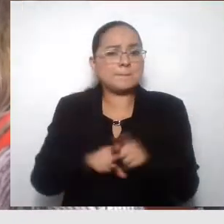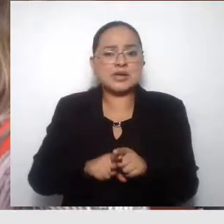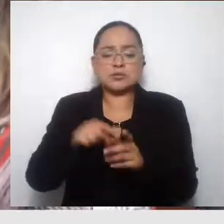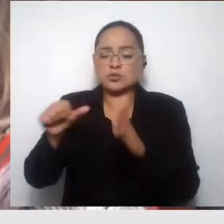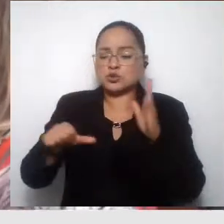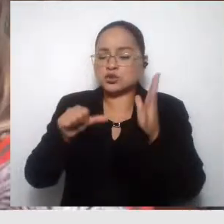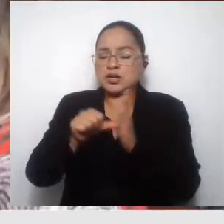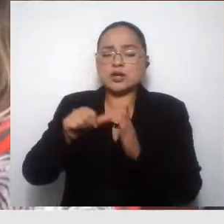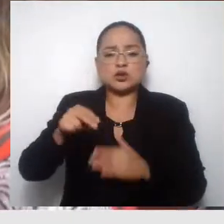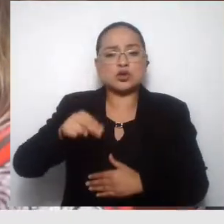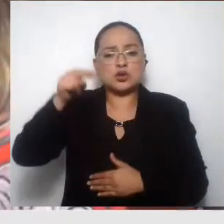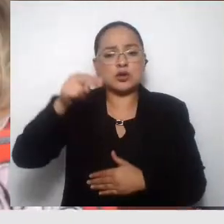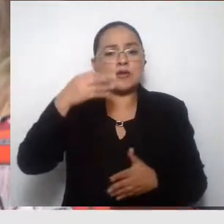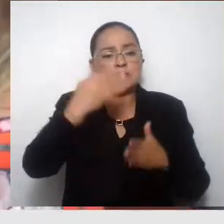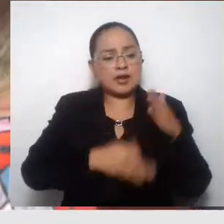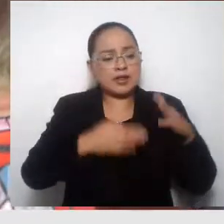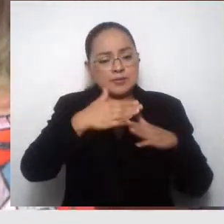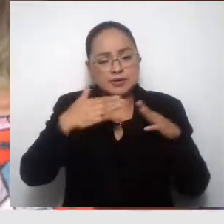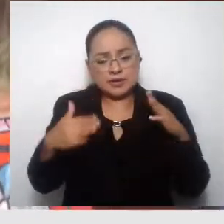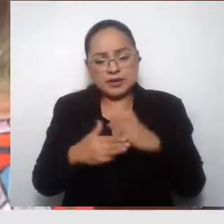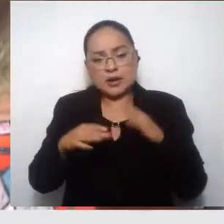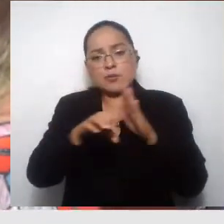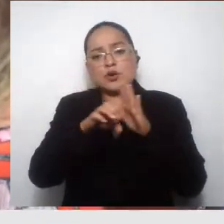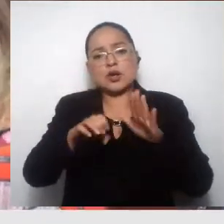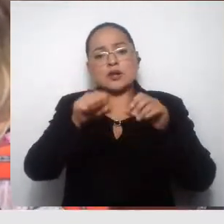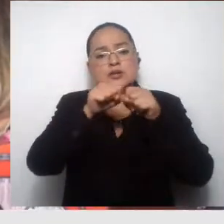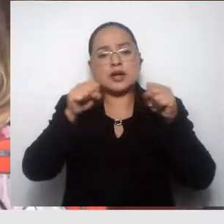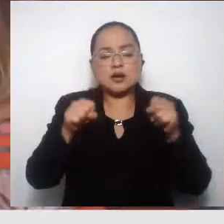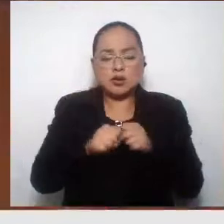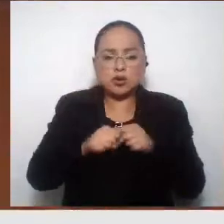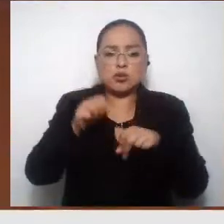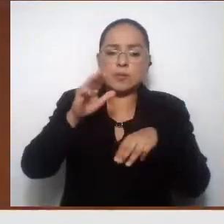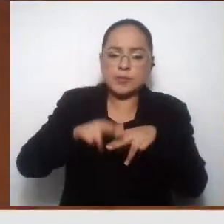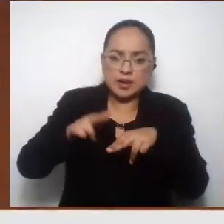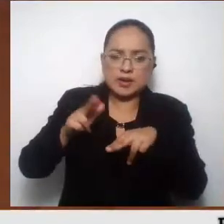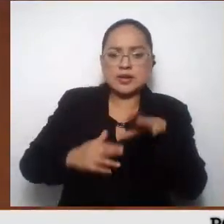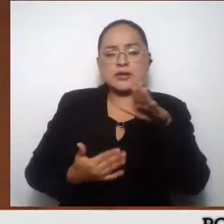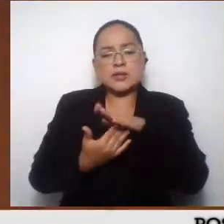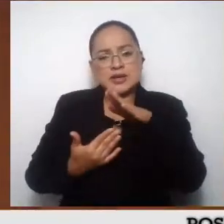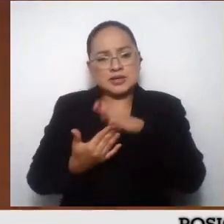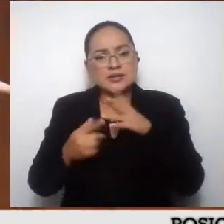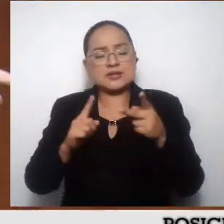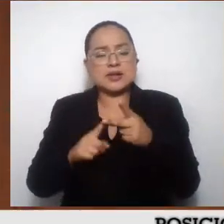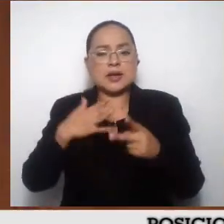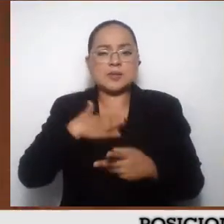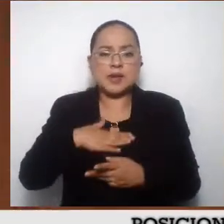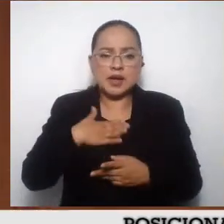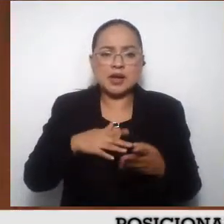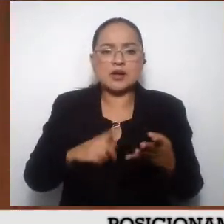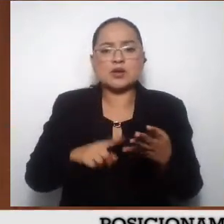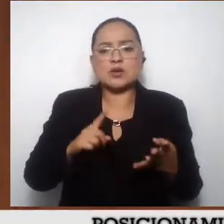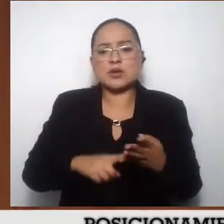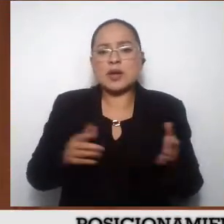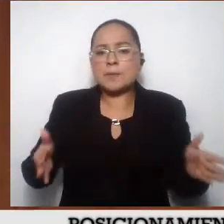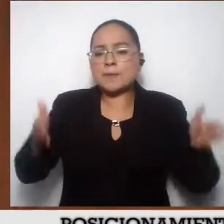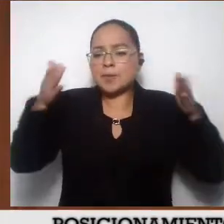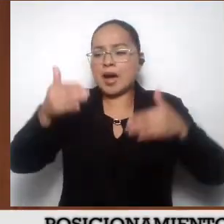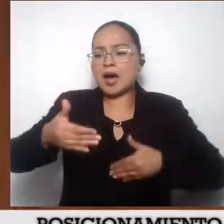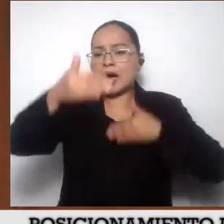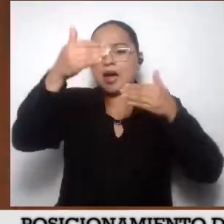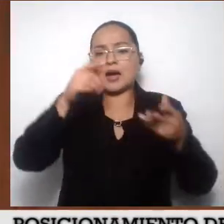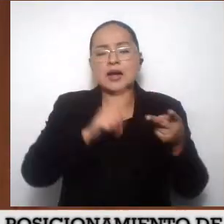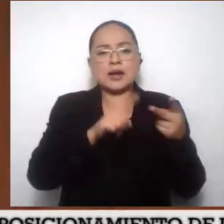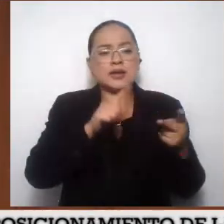falta de equipamiento como aulas, mobiliario, servicios sanitarios, cercas perimetrales, plazas